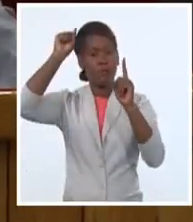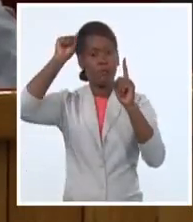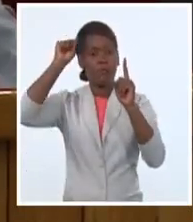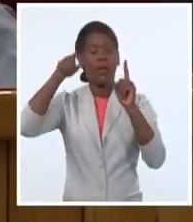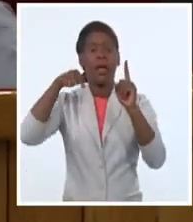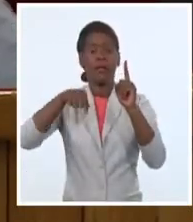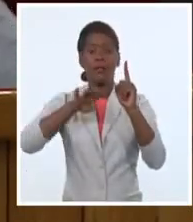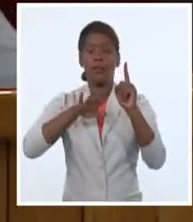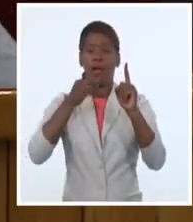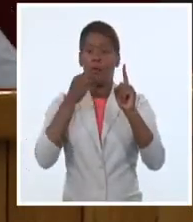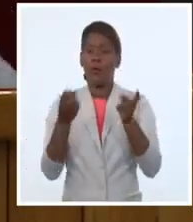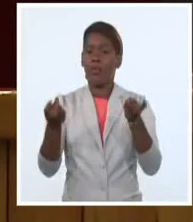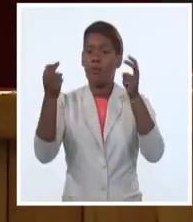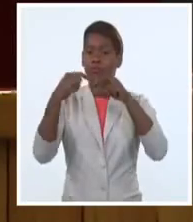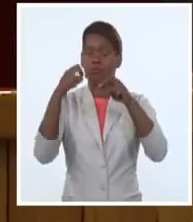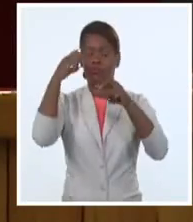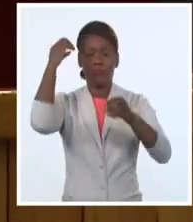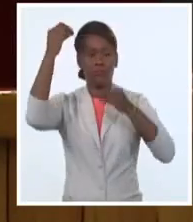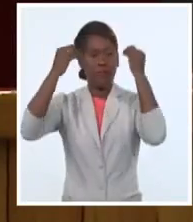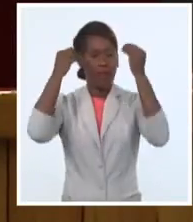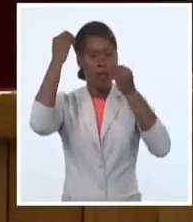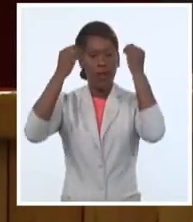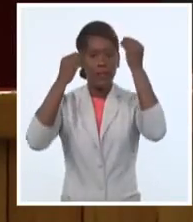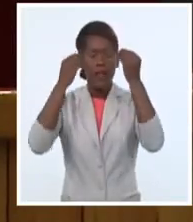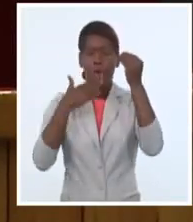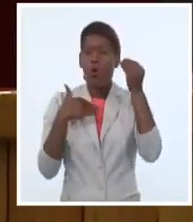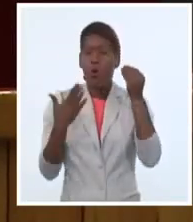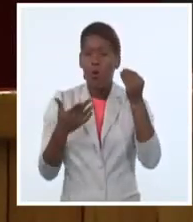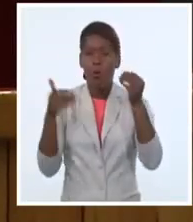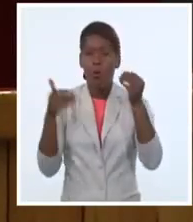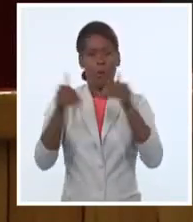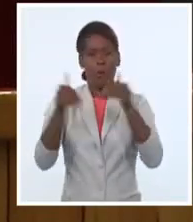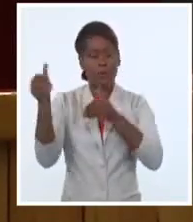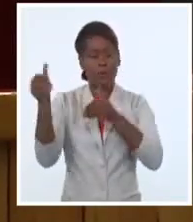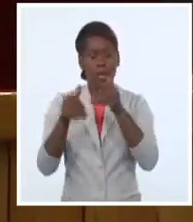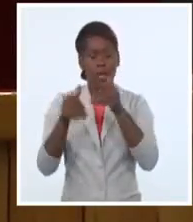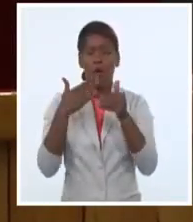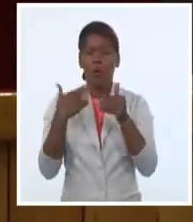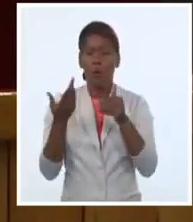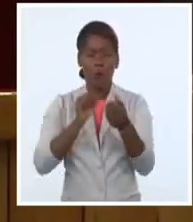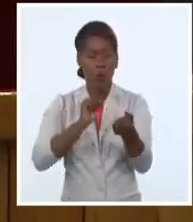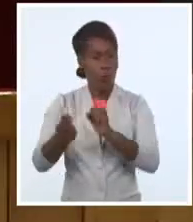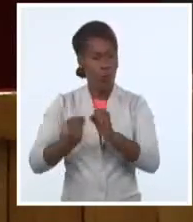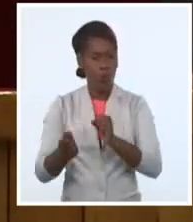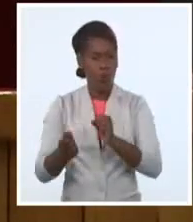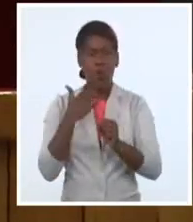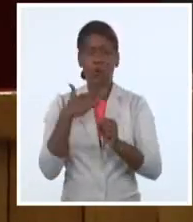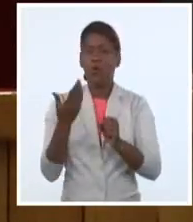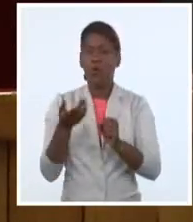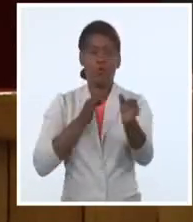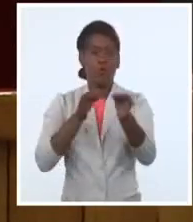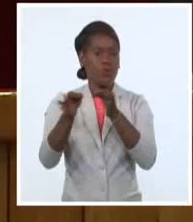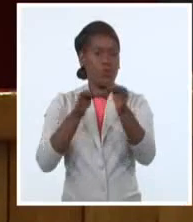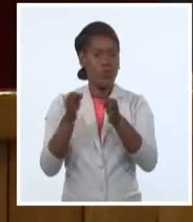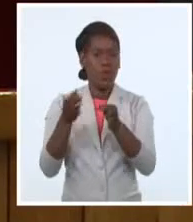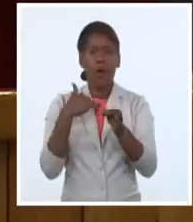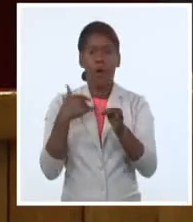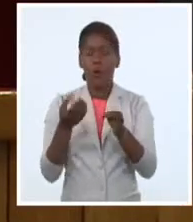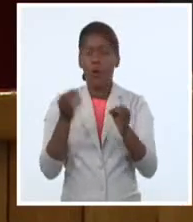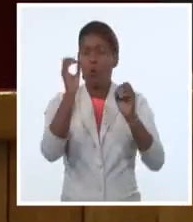discusión crítica y reflexiva sobre la participación y el control popular, sus diversas formas, mecanismos